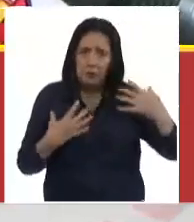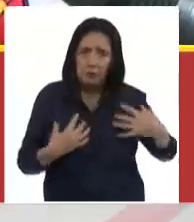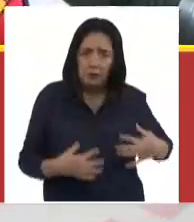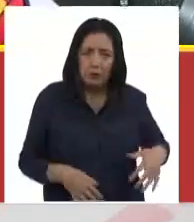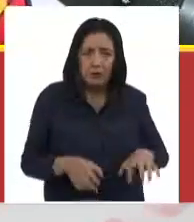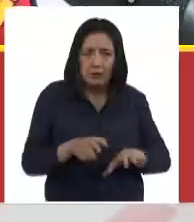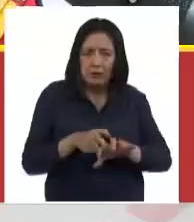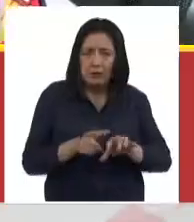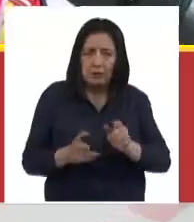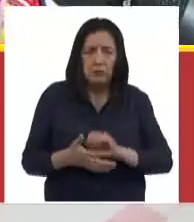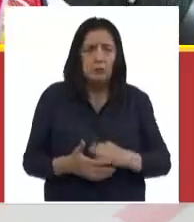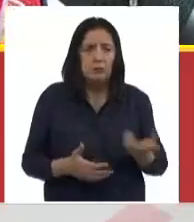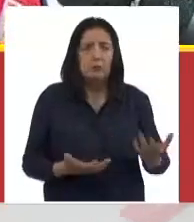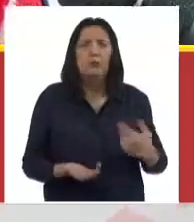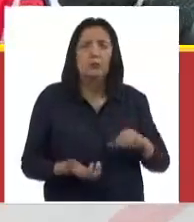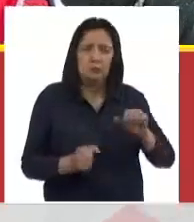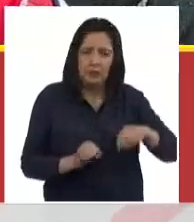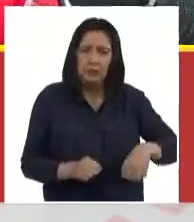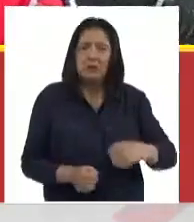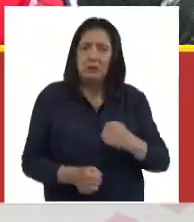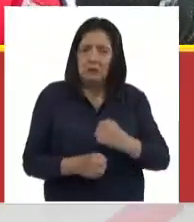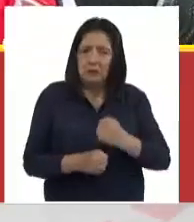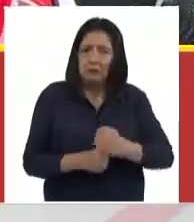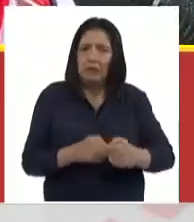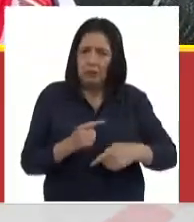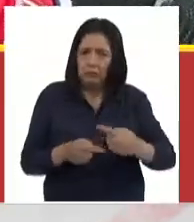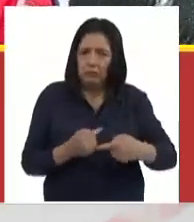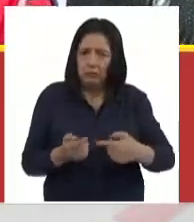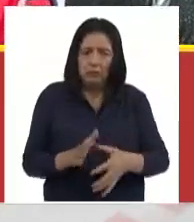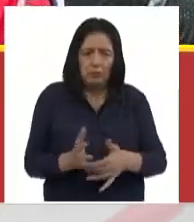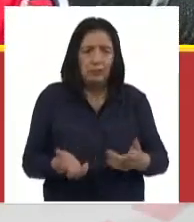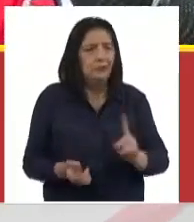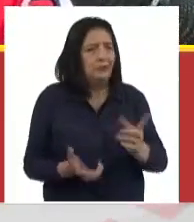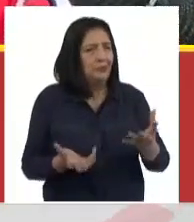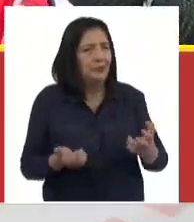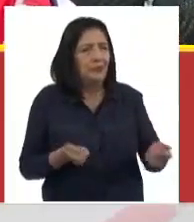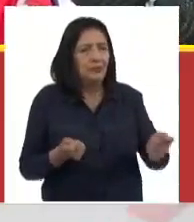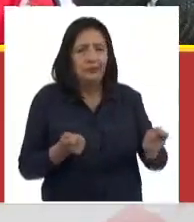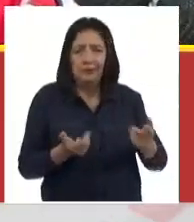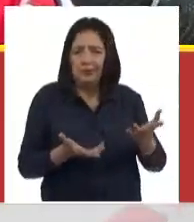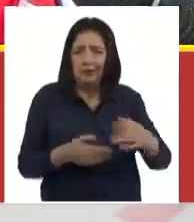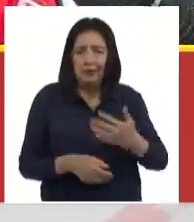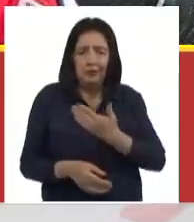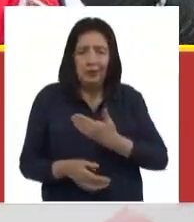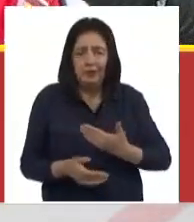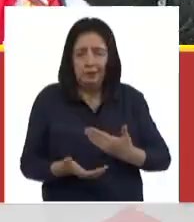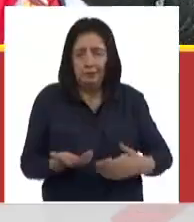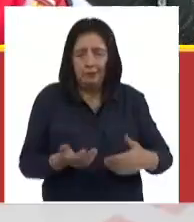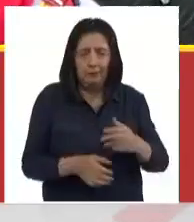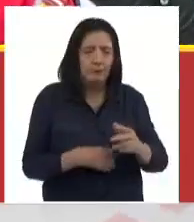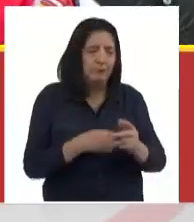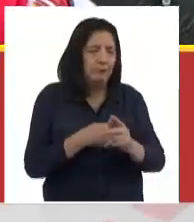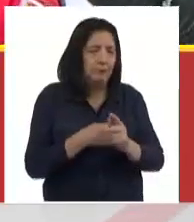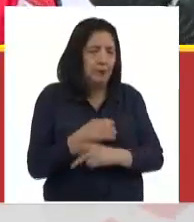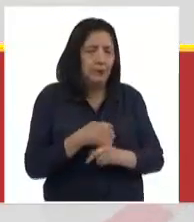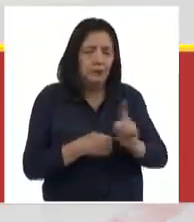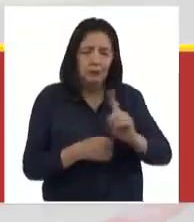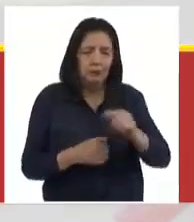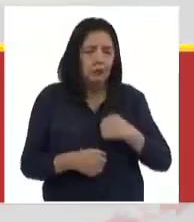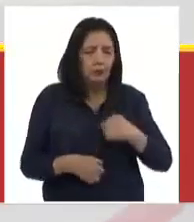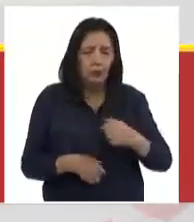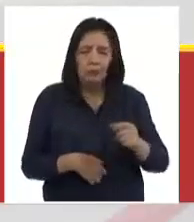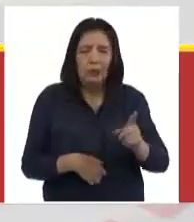de yanques, uno que se ensucia las manos todos los días, no quieren que conduzca el país. Y por eso, hermanos, no vamos a